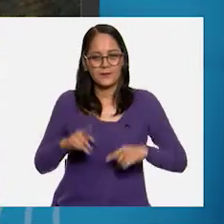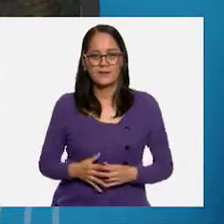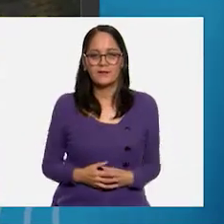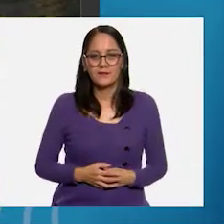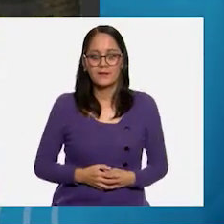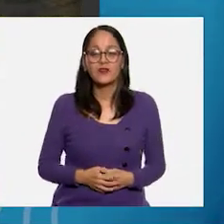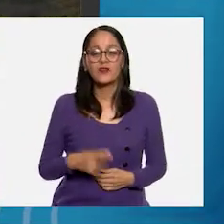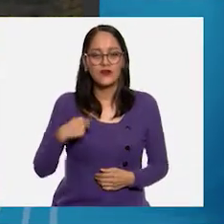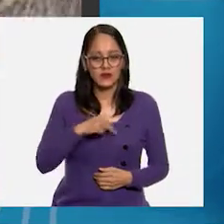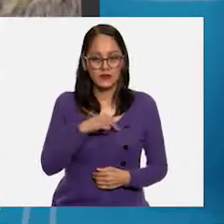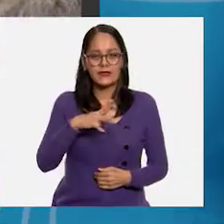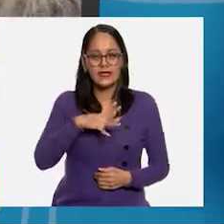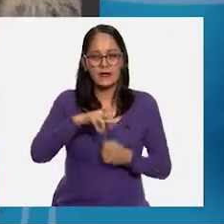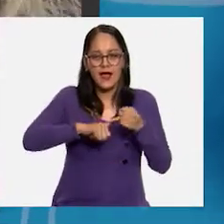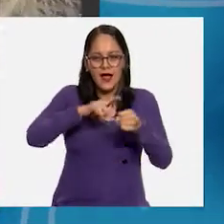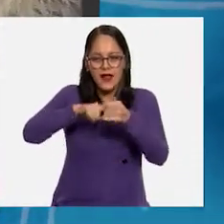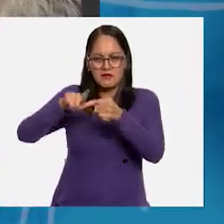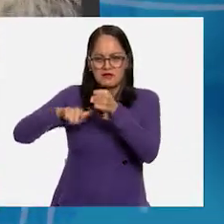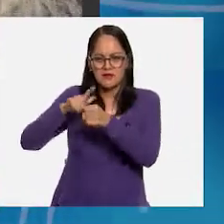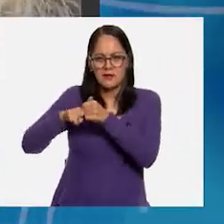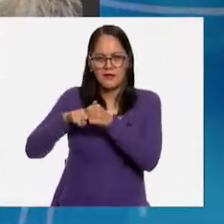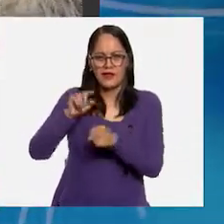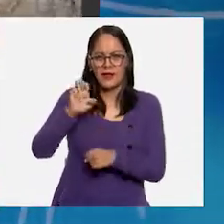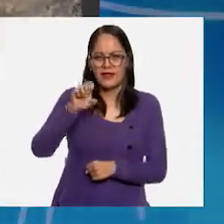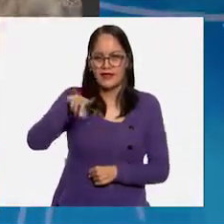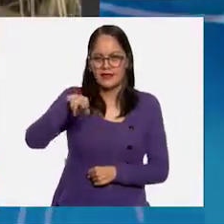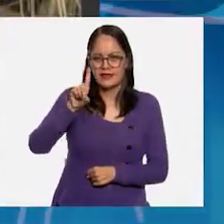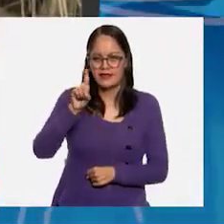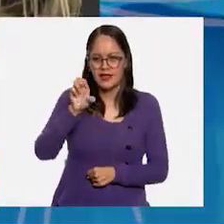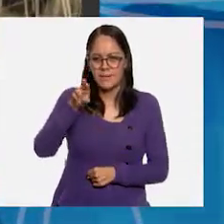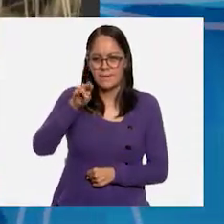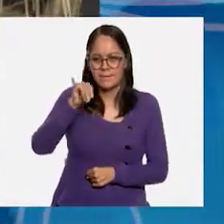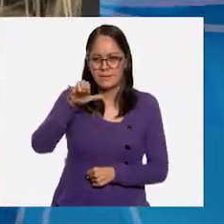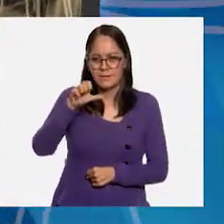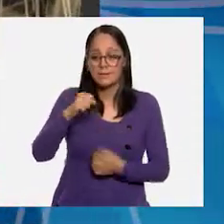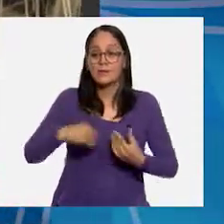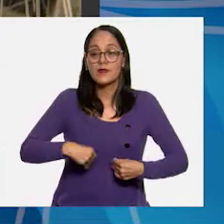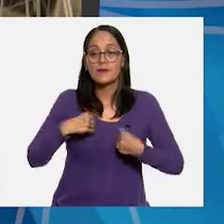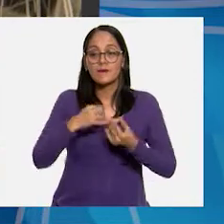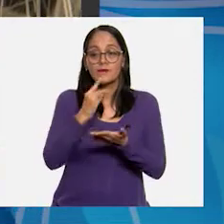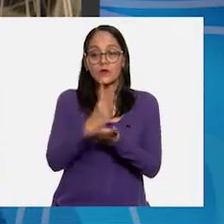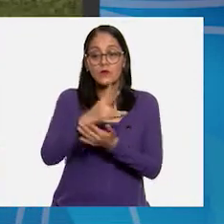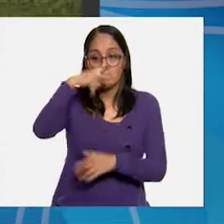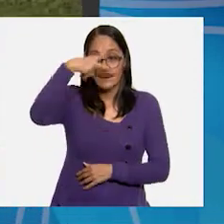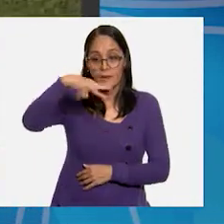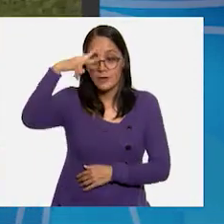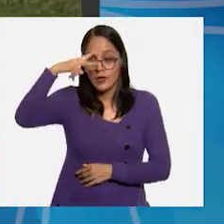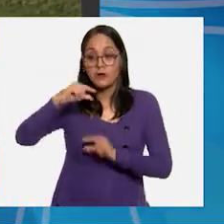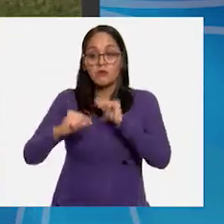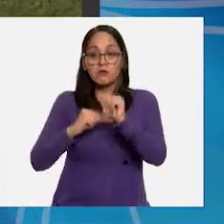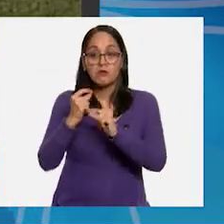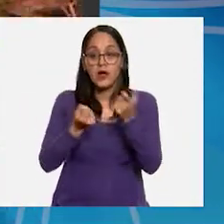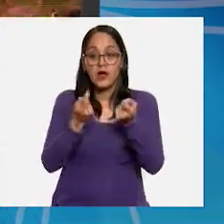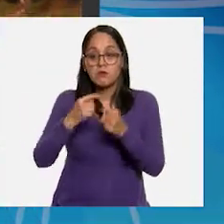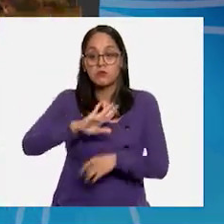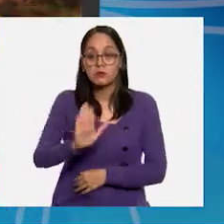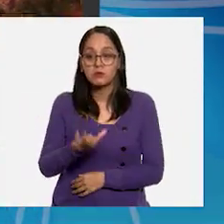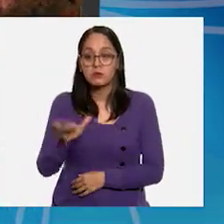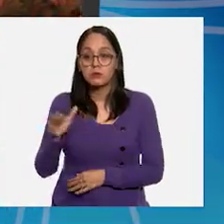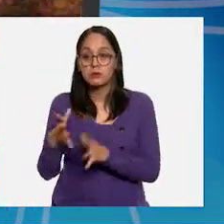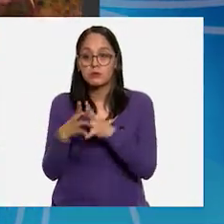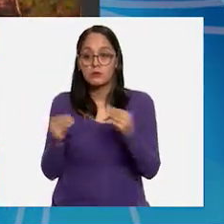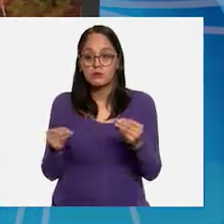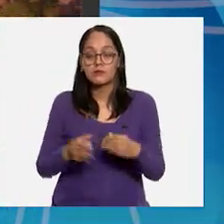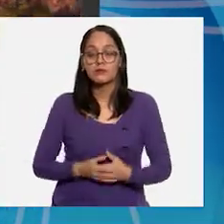Tenemos muchas especies endémicas, es decir, que solo viven en territorio mexicano. Muchas están desapareciendo. En más de